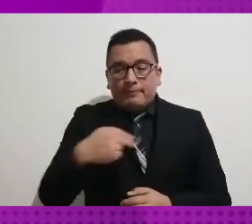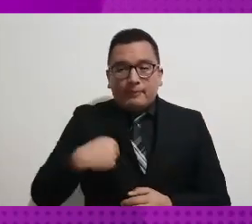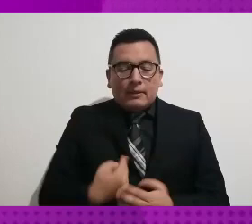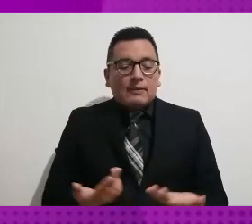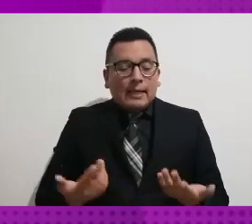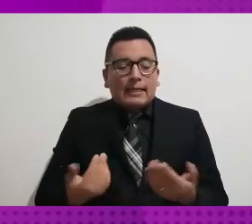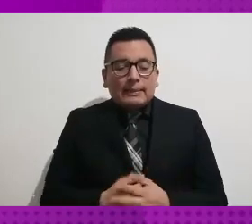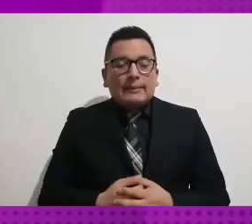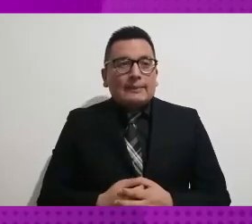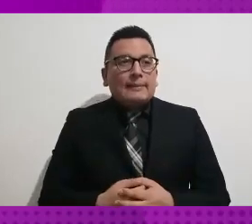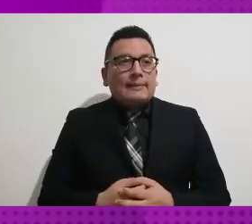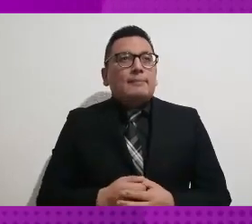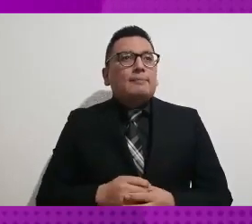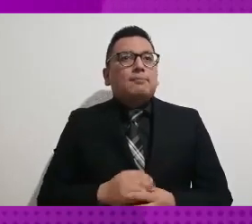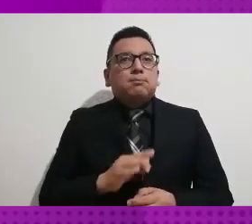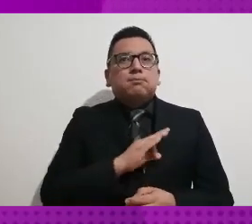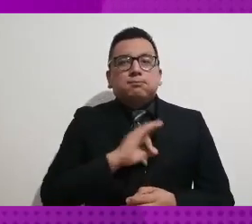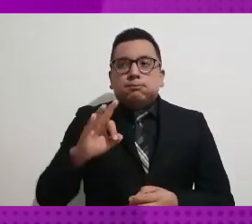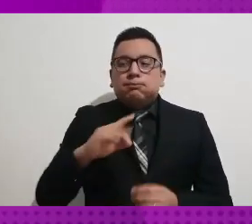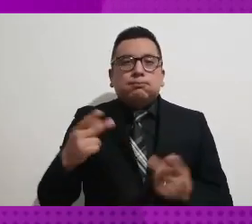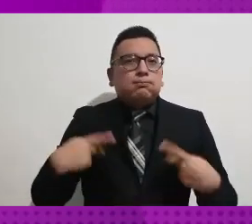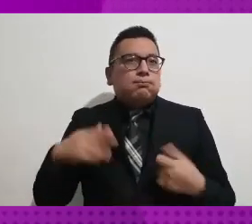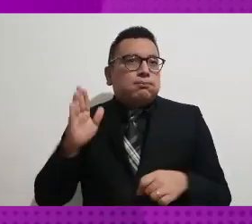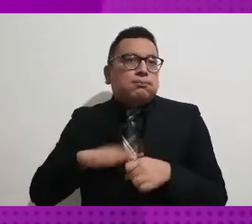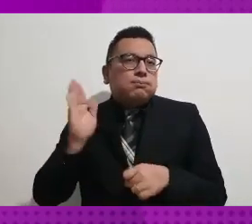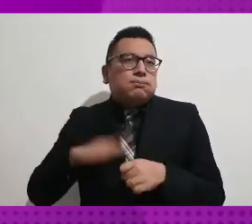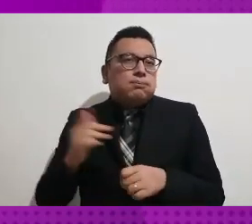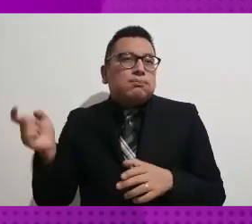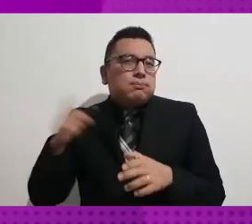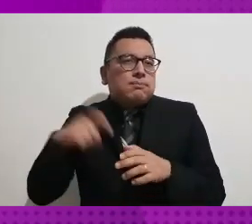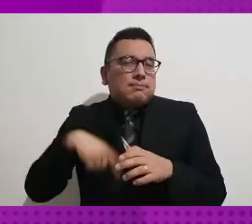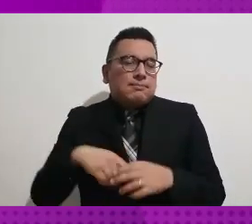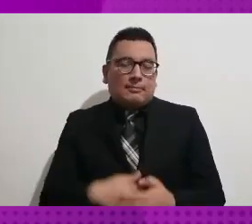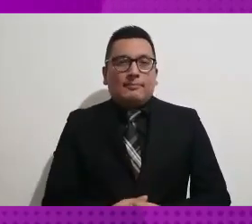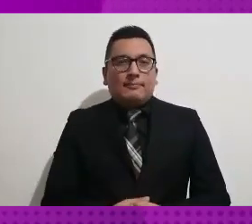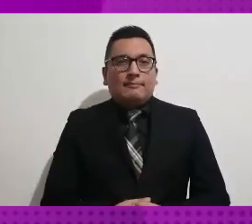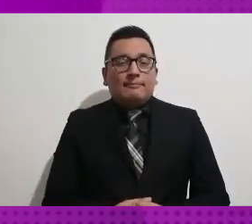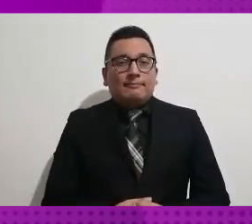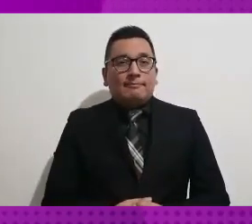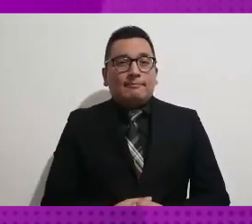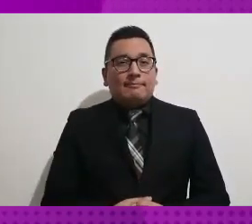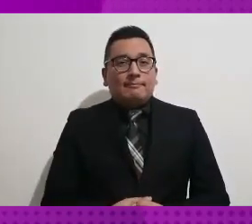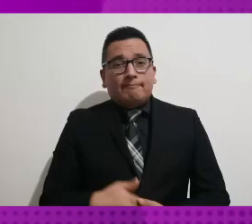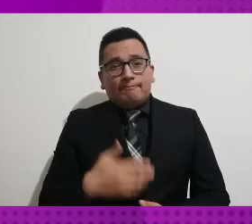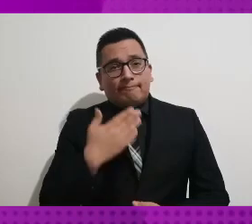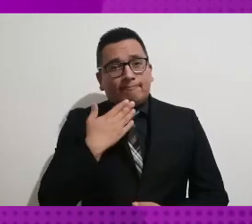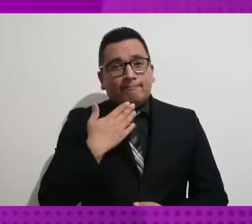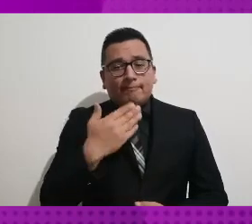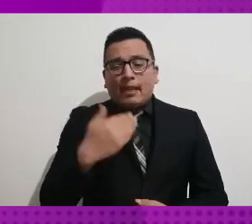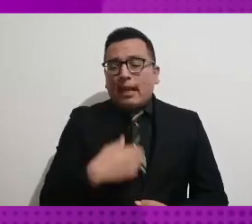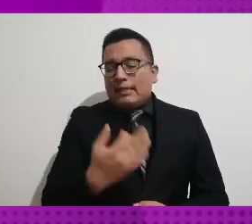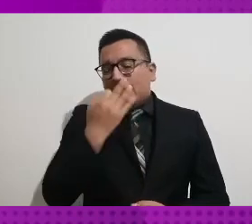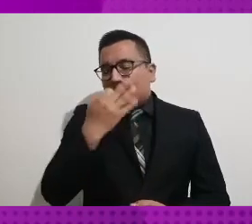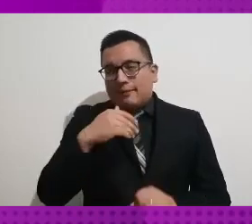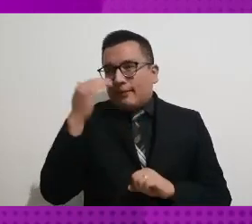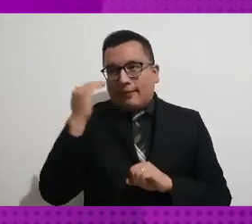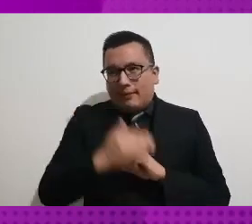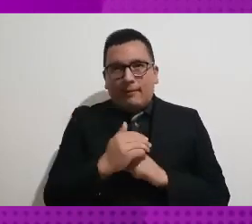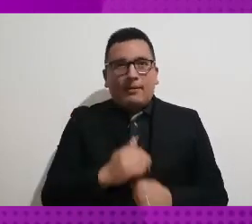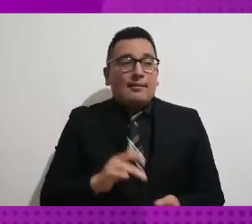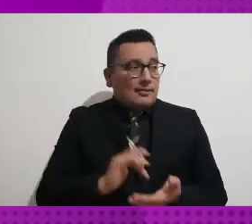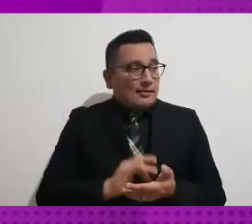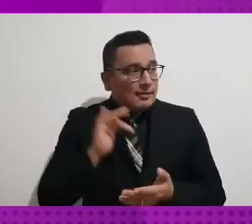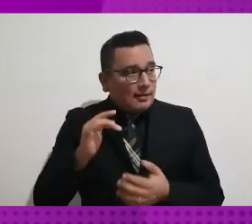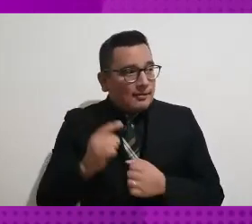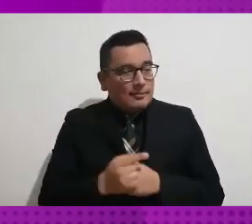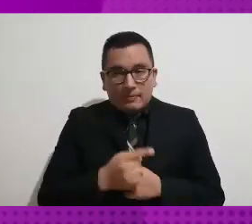y asegurar la mayor participación de personas. Muy bien, pues estamos por terminar esta entrevista. Le agradezco mucho